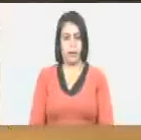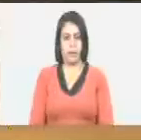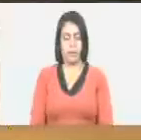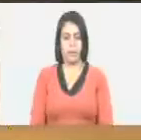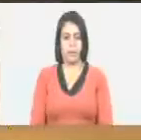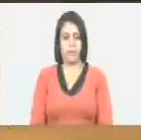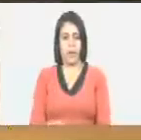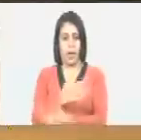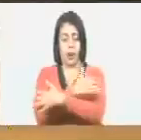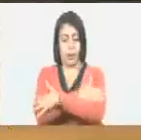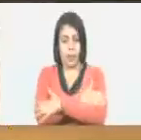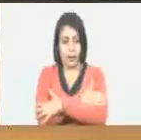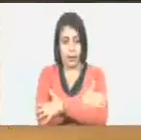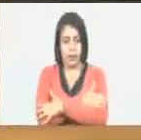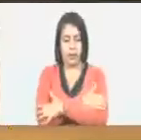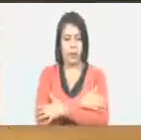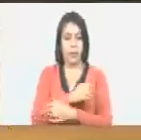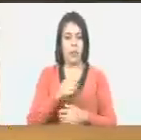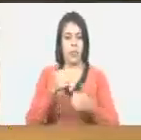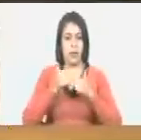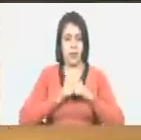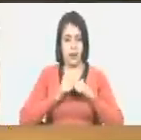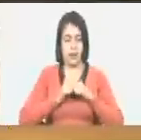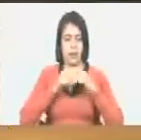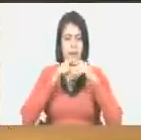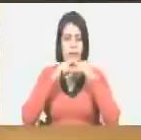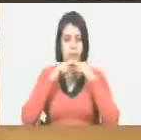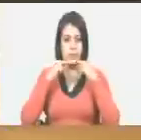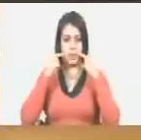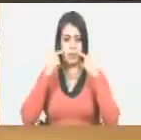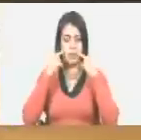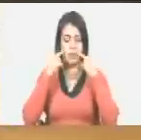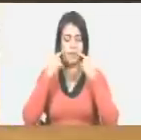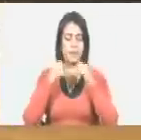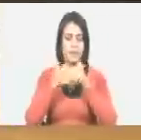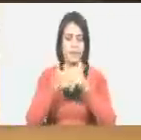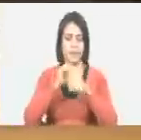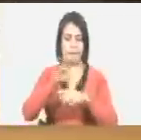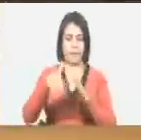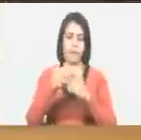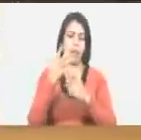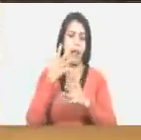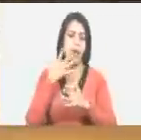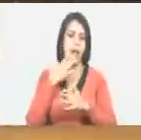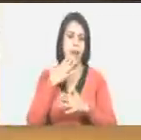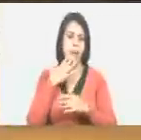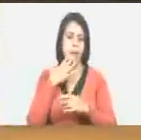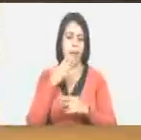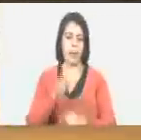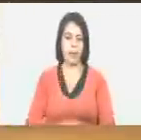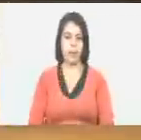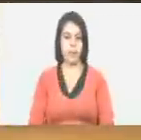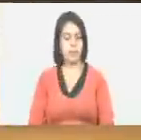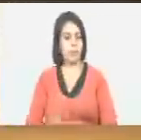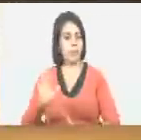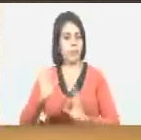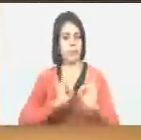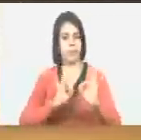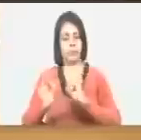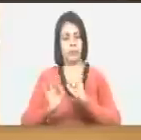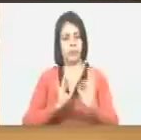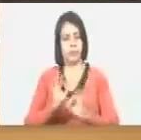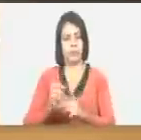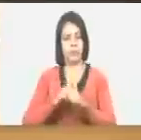Un abrazo a nuestro querido negro Aristóbulo, a su sonrisa irredenta, a su ejemplo, a su capacidad